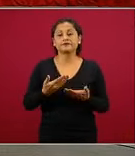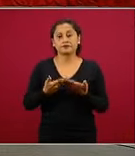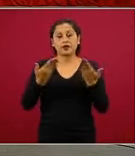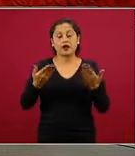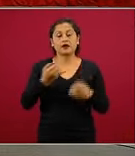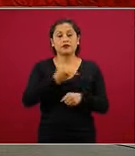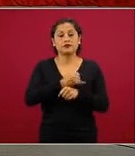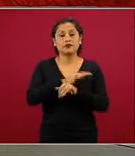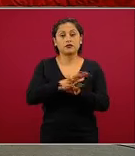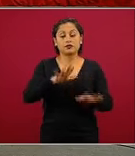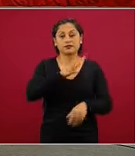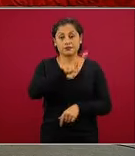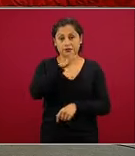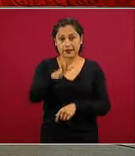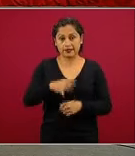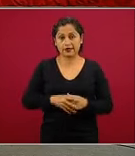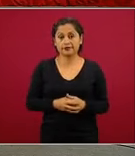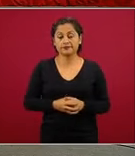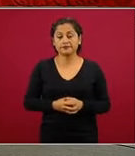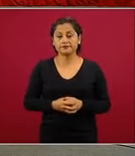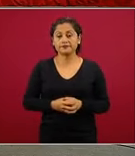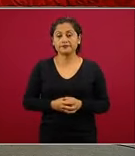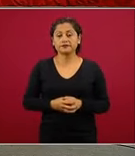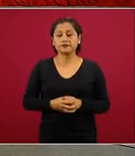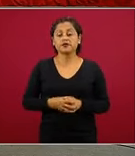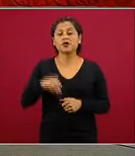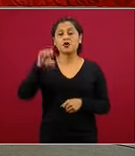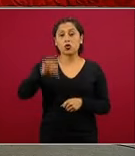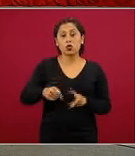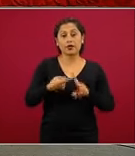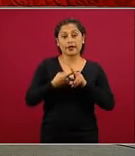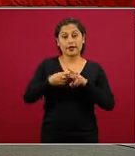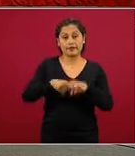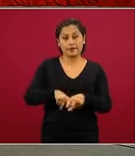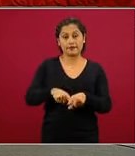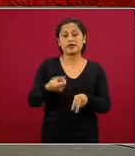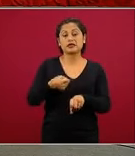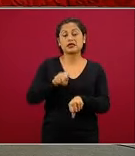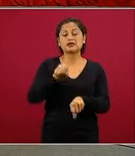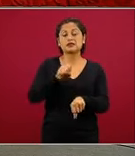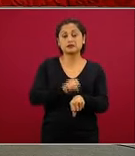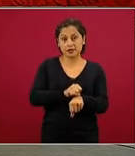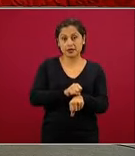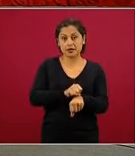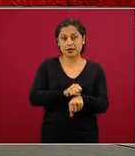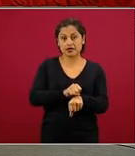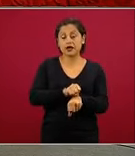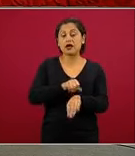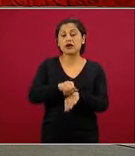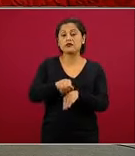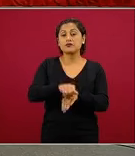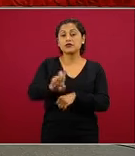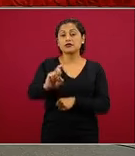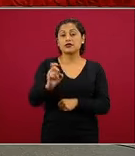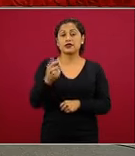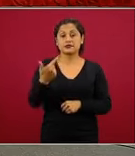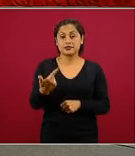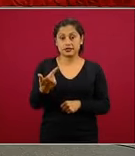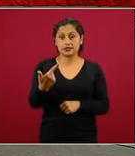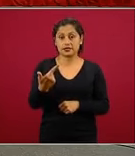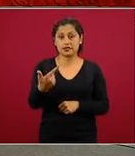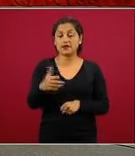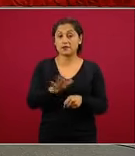técnico. Hoy iniciamos semana epidemiológica, empieza la semana 37 y por